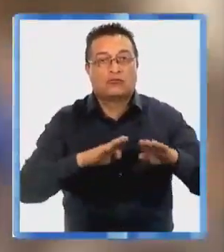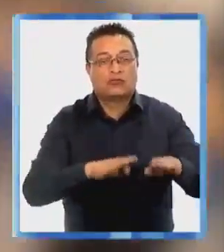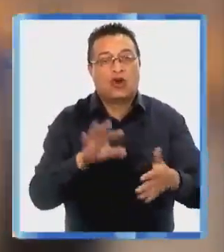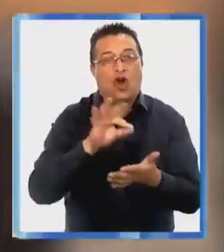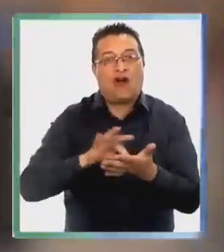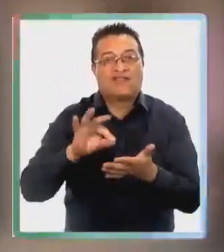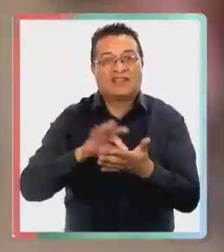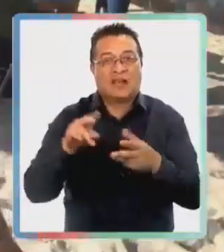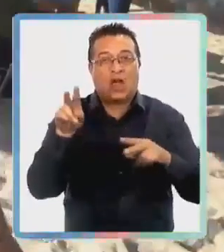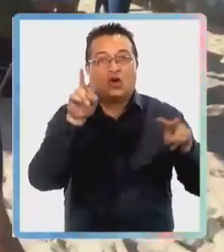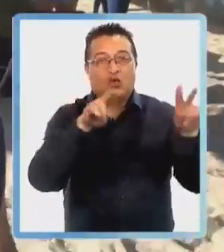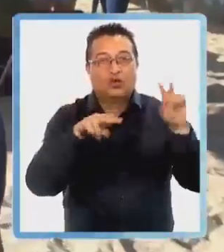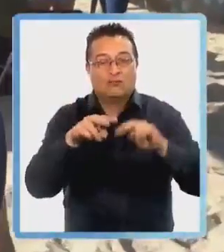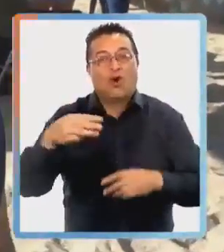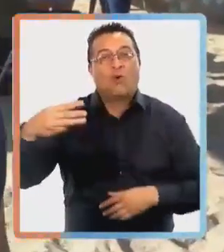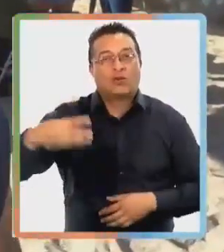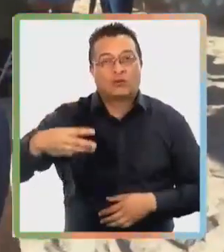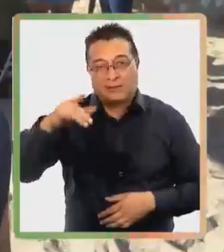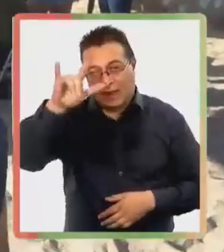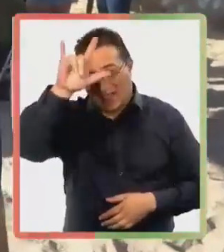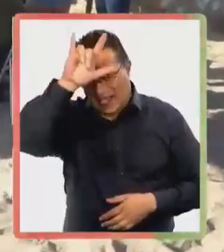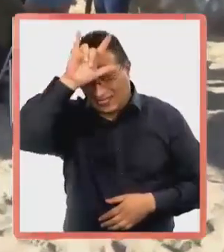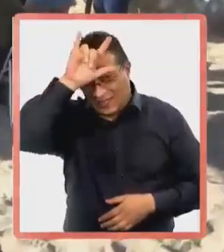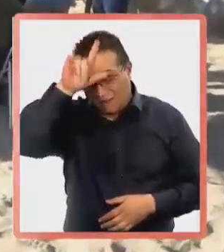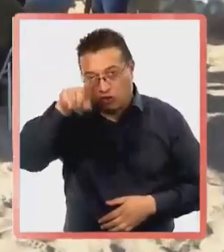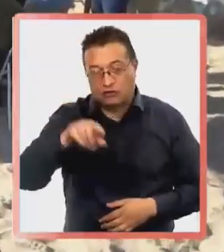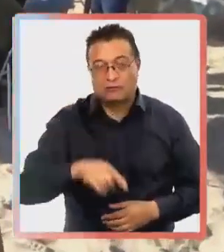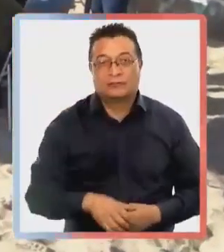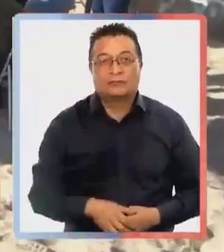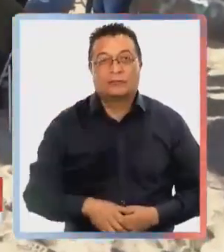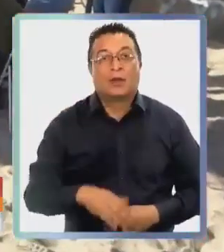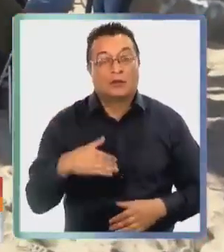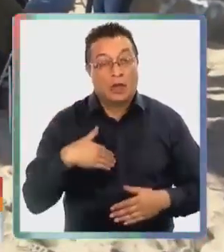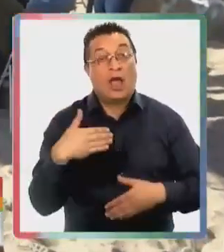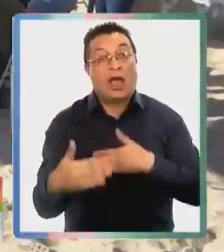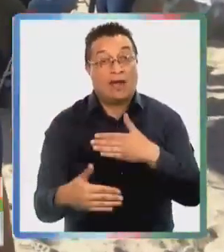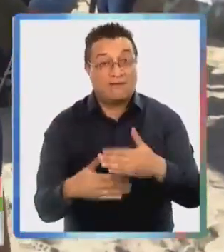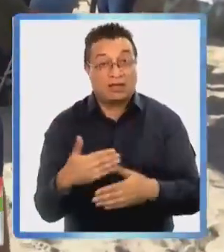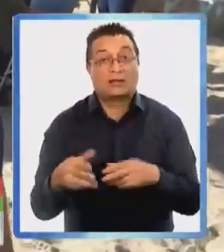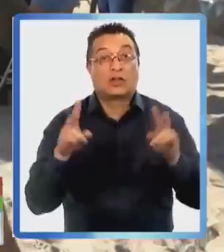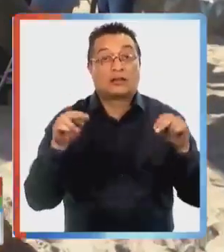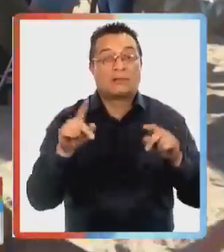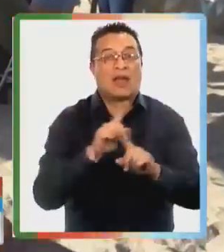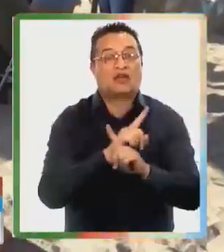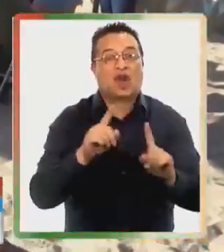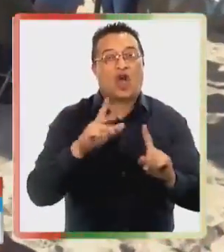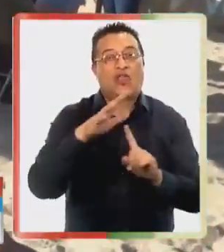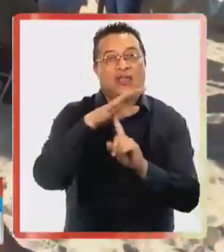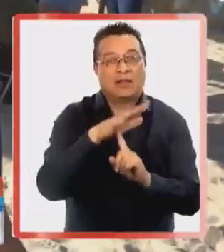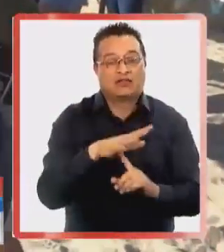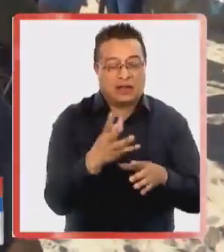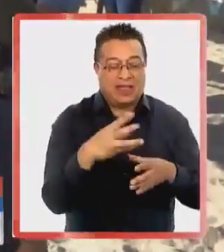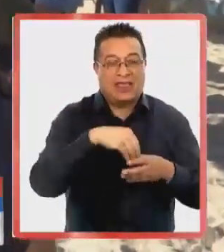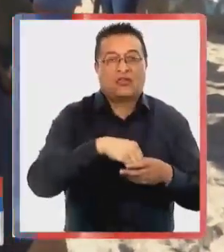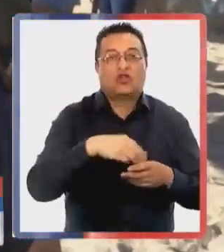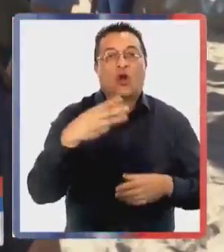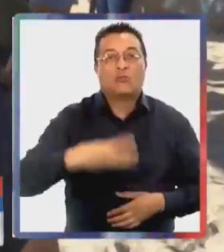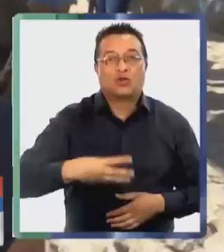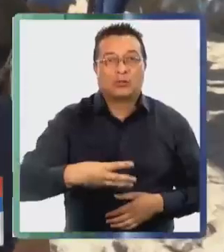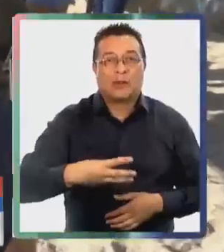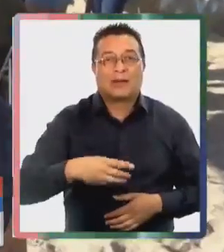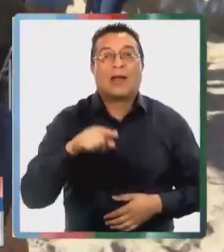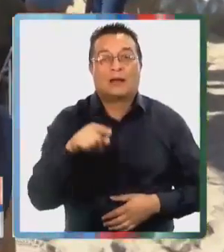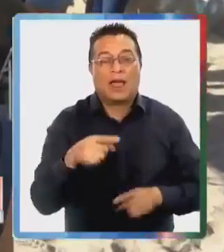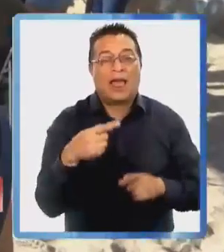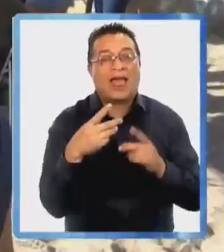Tabo. Estamos avanzando en términos de no discriminación dentro del municipio, tanto como para las diversidades sexuales como para la diversidad